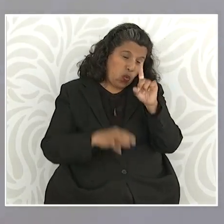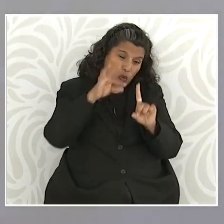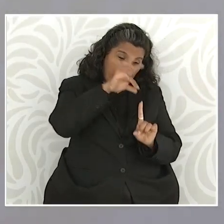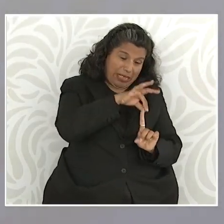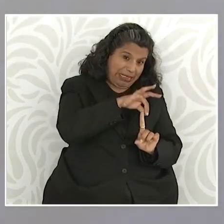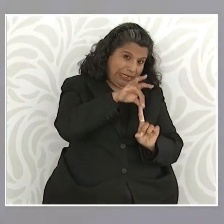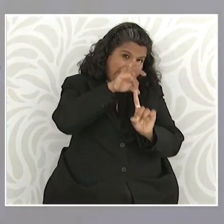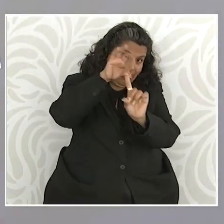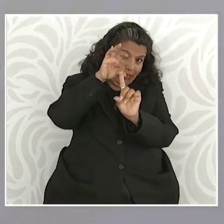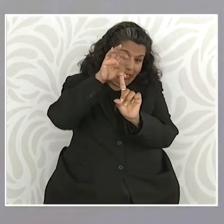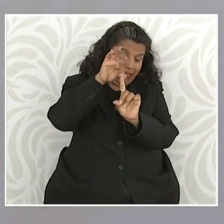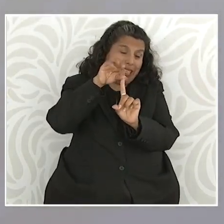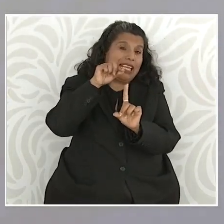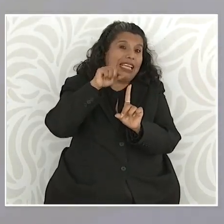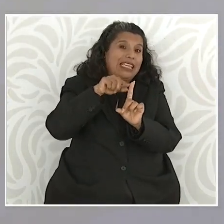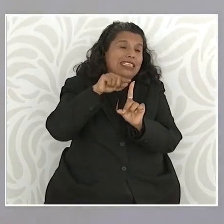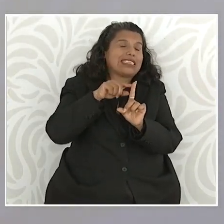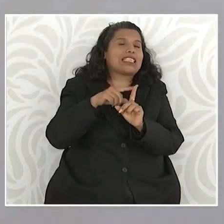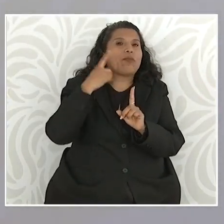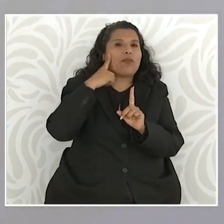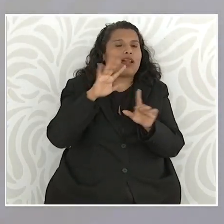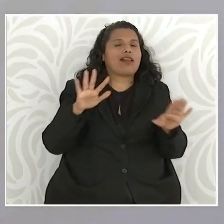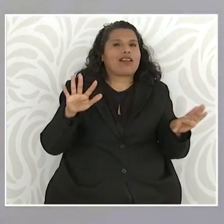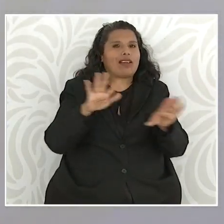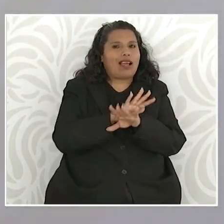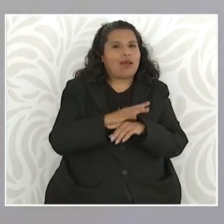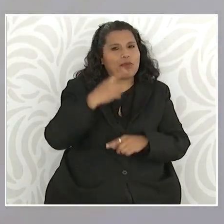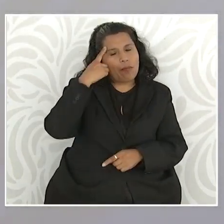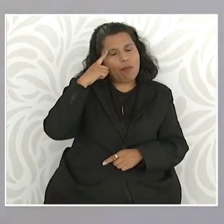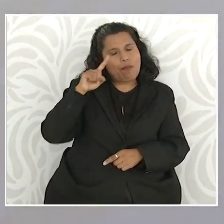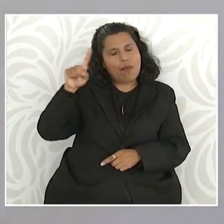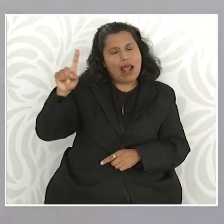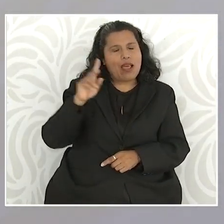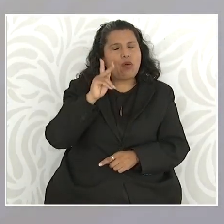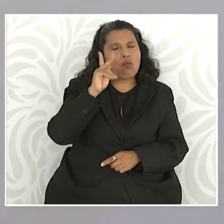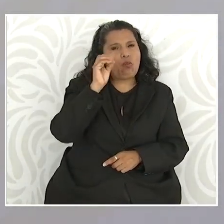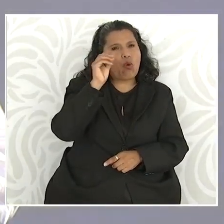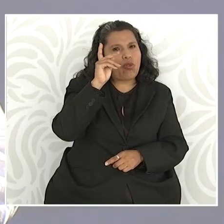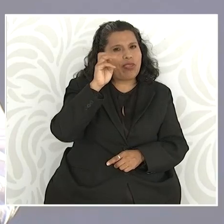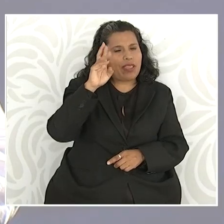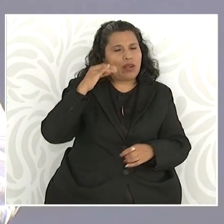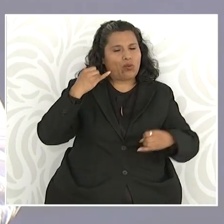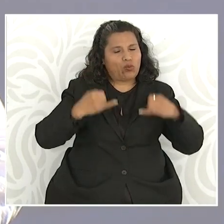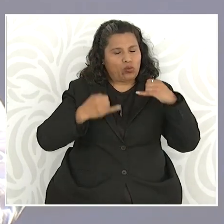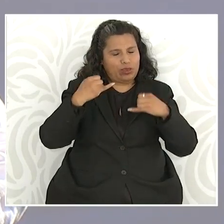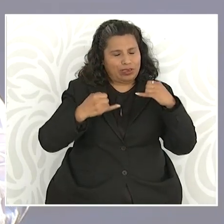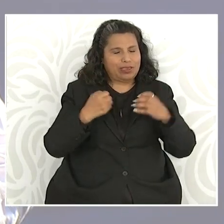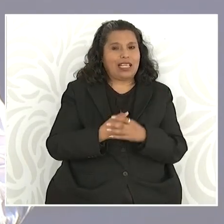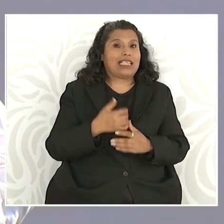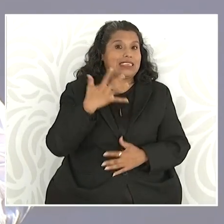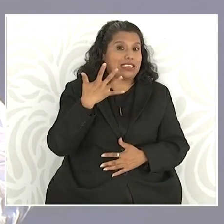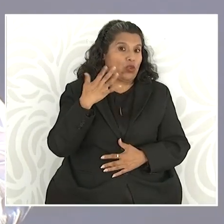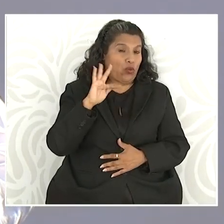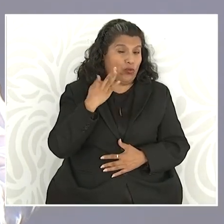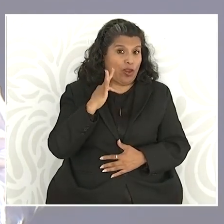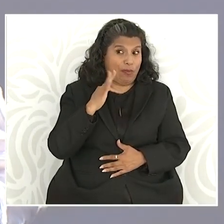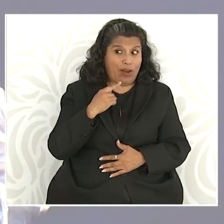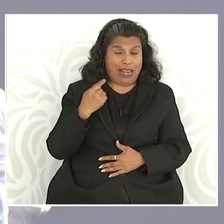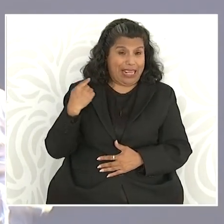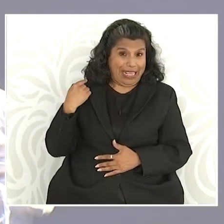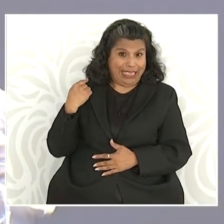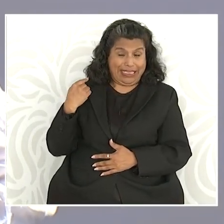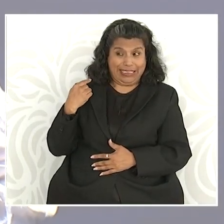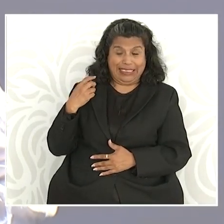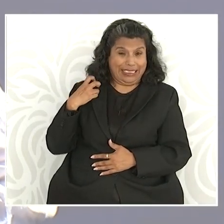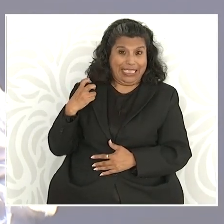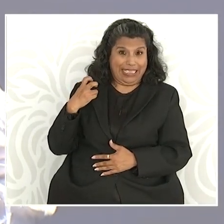fundamental fue la reforma al Poder Judicial, el 5 de febrero. Ahí en